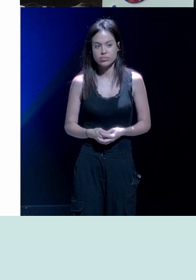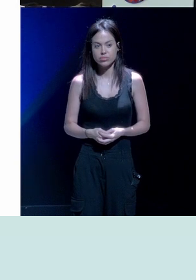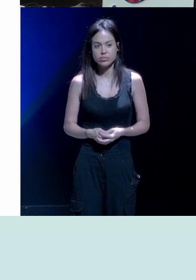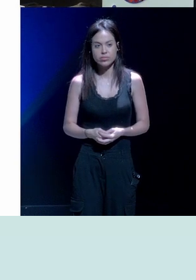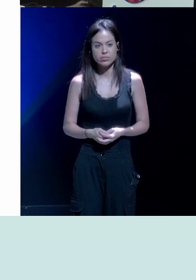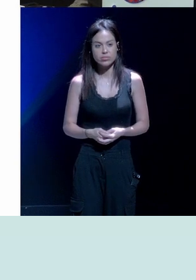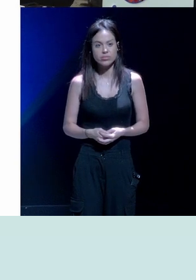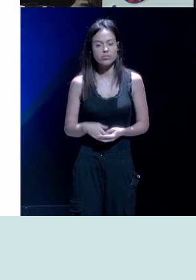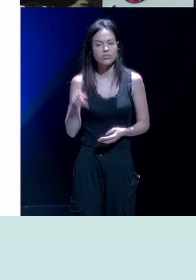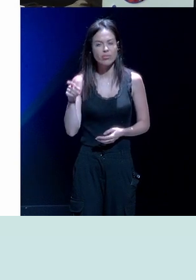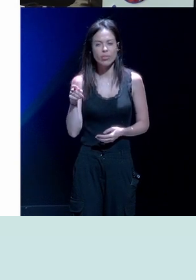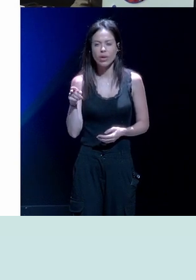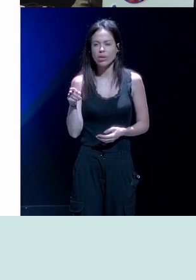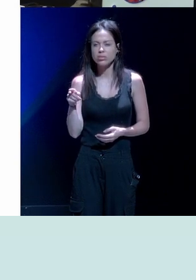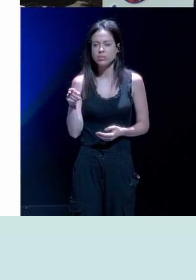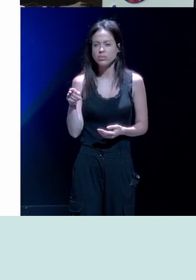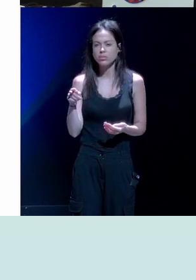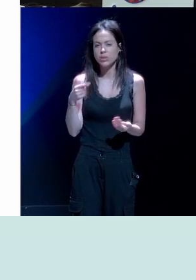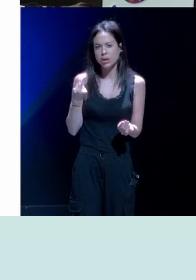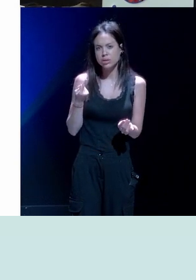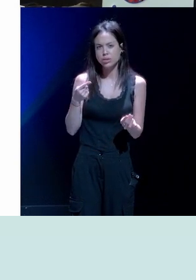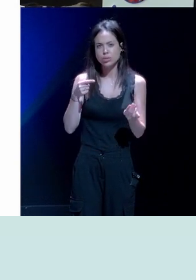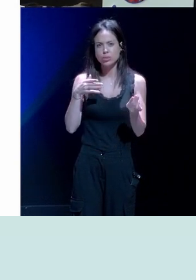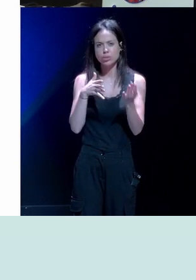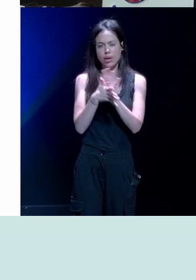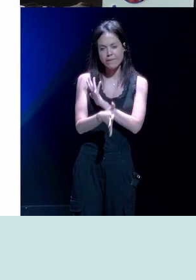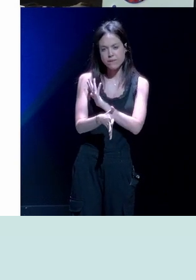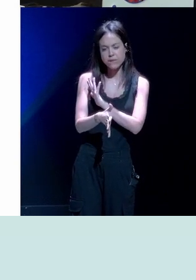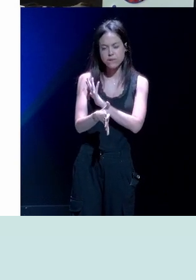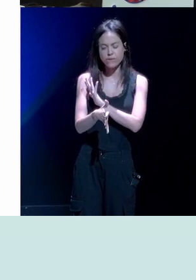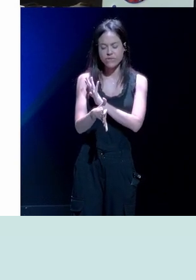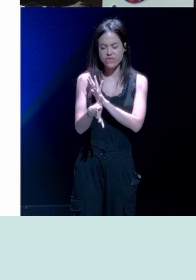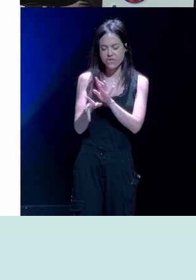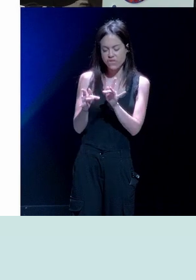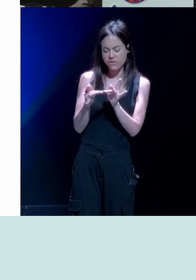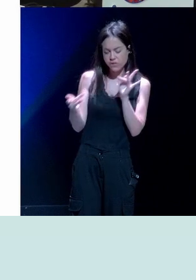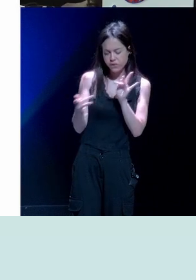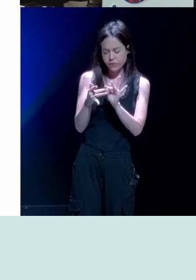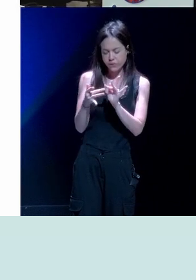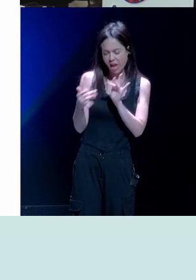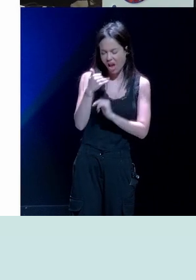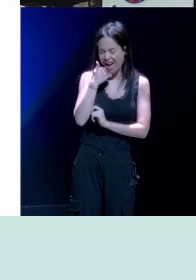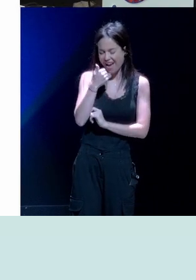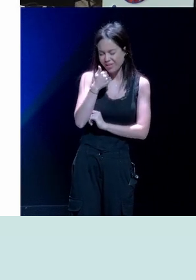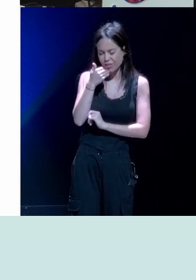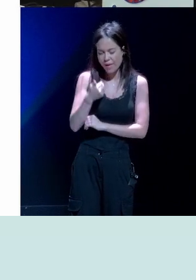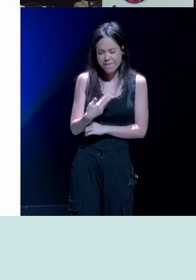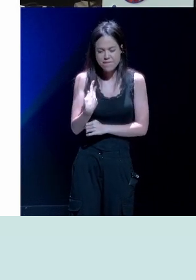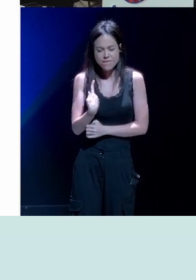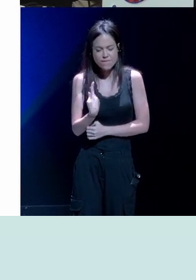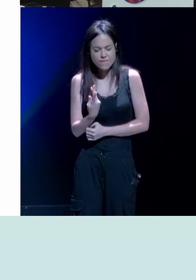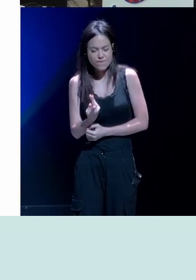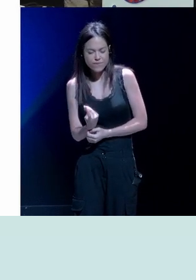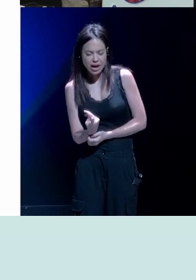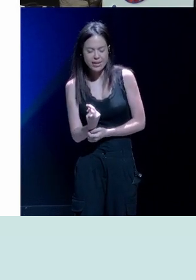un deslizamiento progresivo en ese mundo, de una falta, de una carencia que los penaliza y que los hace